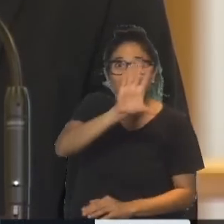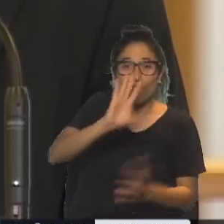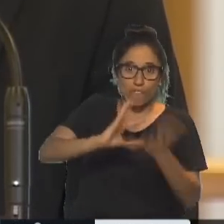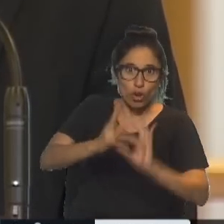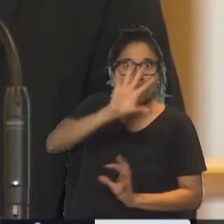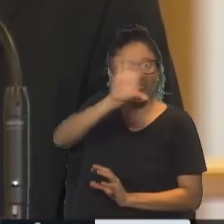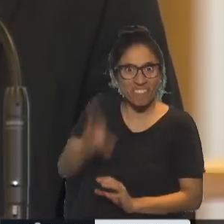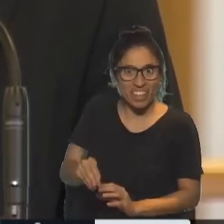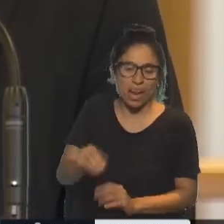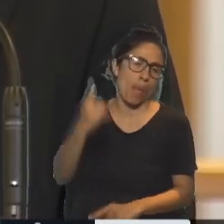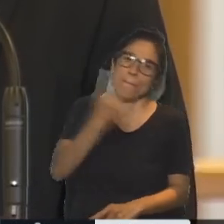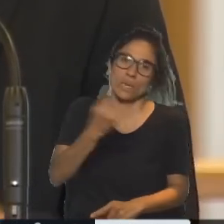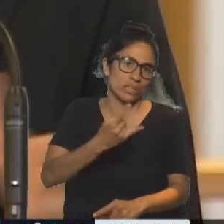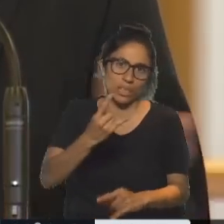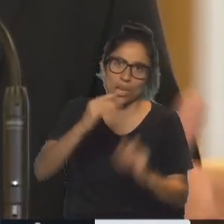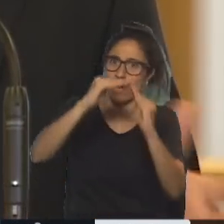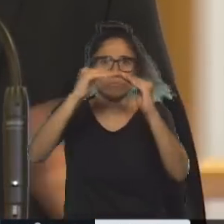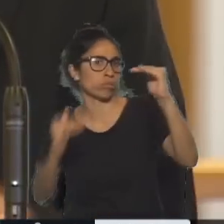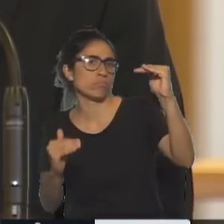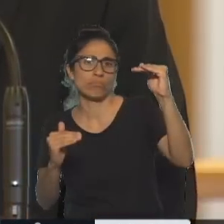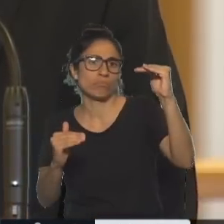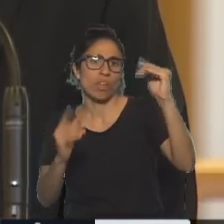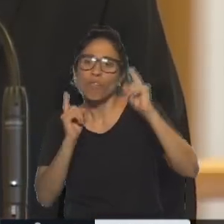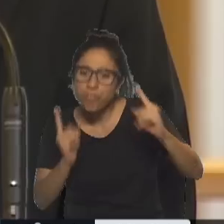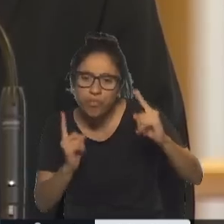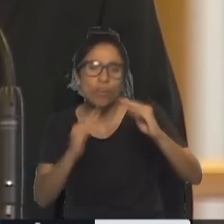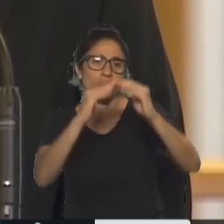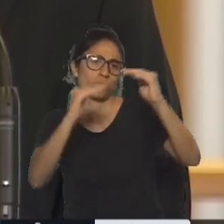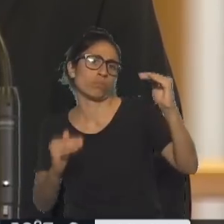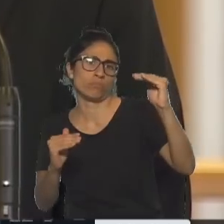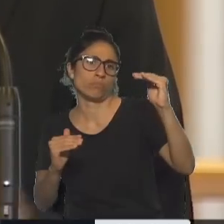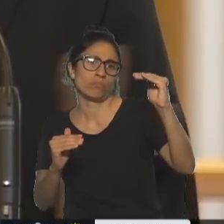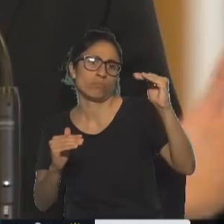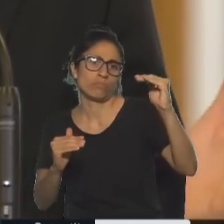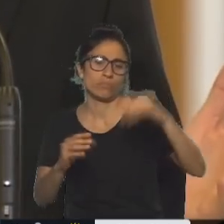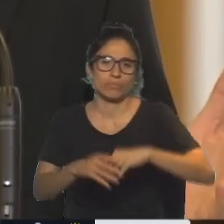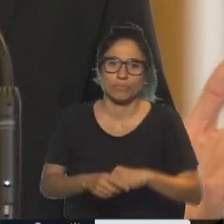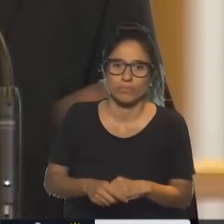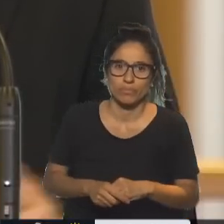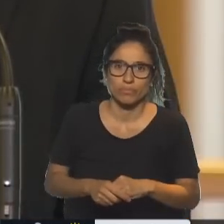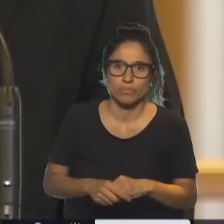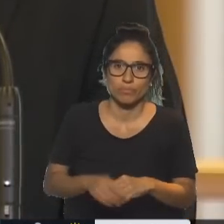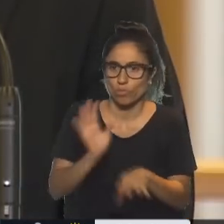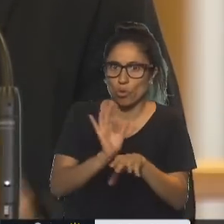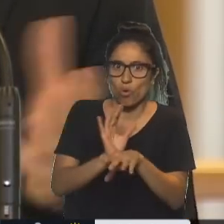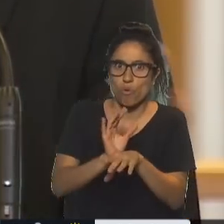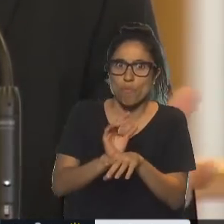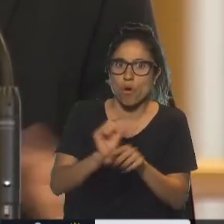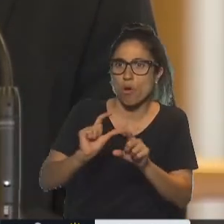se materializan en inequidades y desproporcionadas asimetrías,